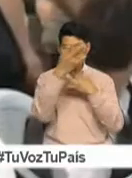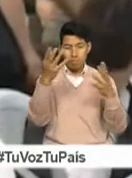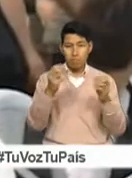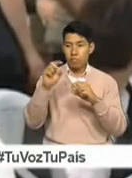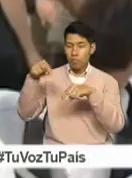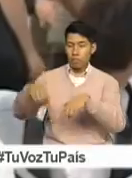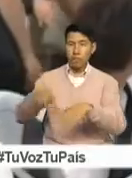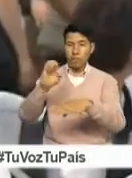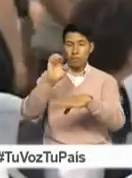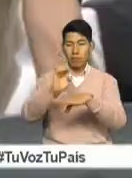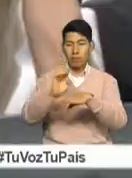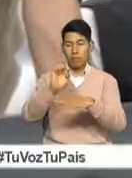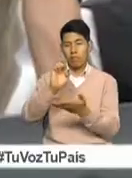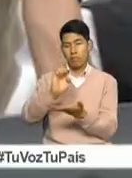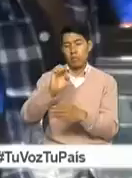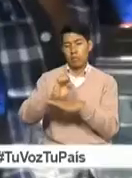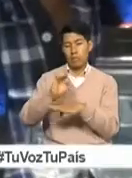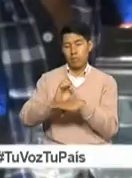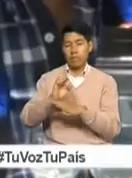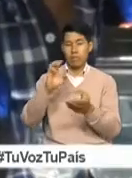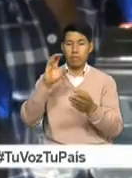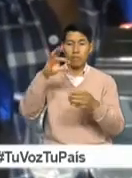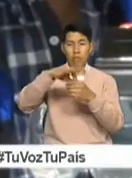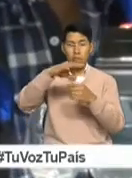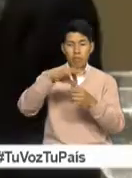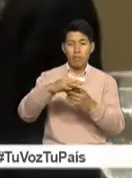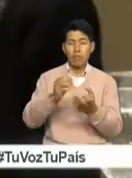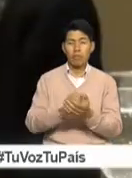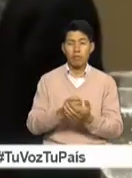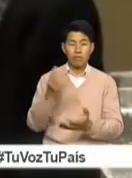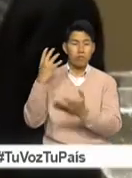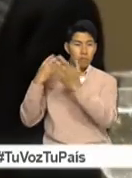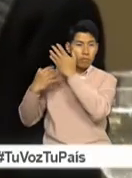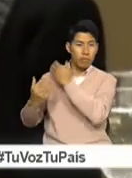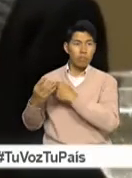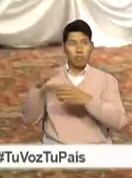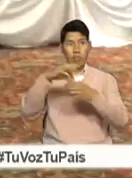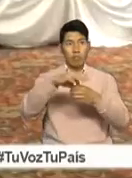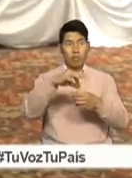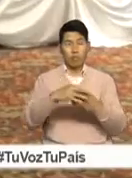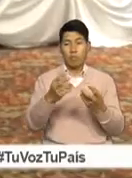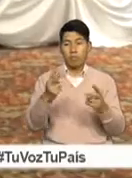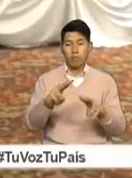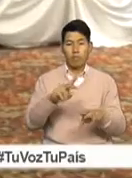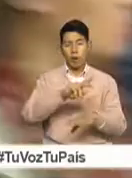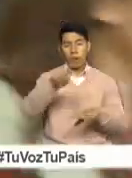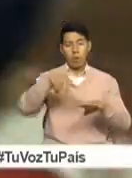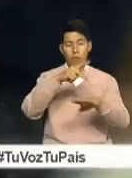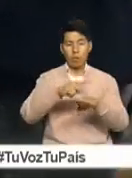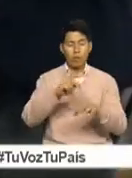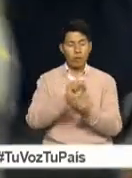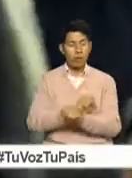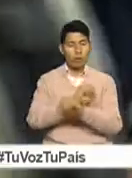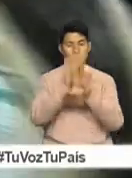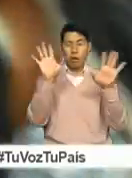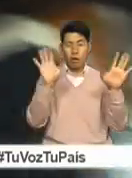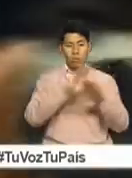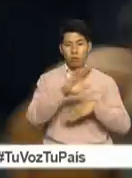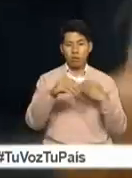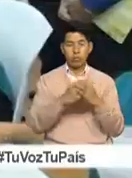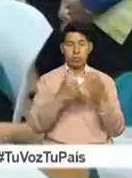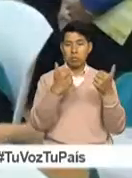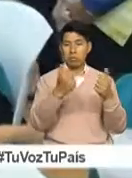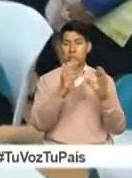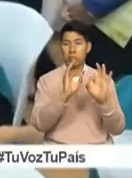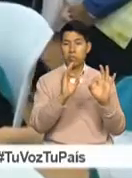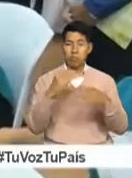del pasado 19 de febrero y del 2 de abril en el que se destacó el profesionalismo transparencia y pluralismo con el cual se